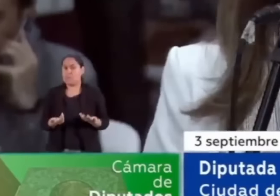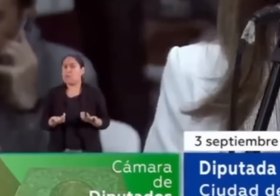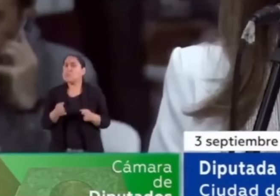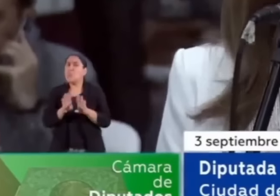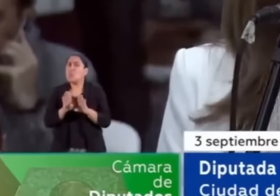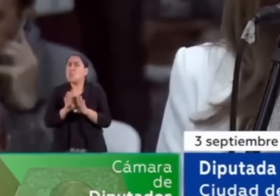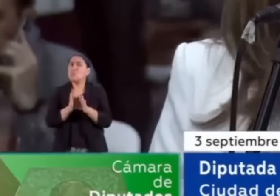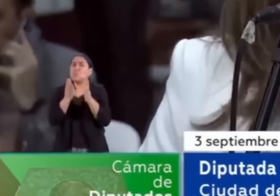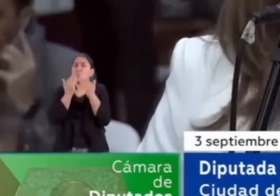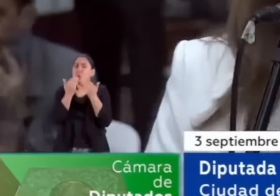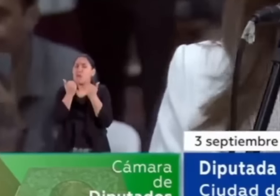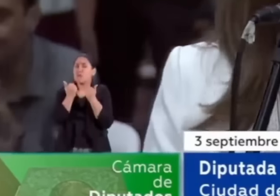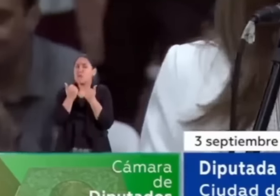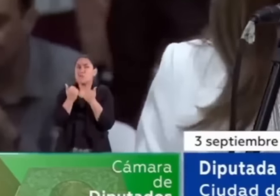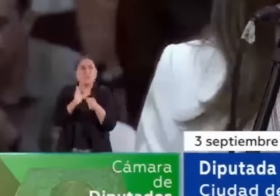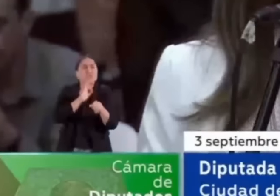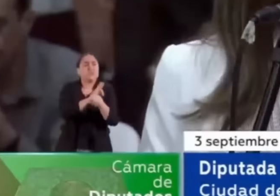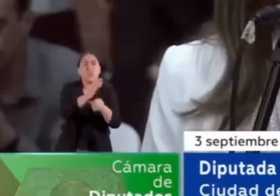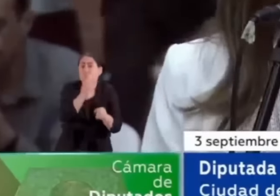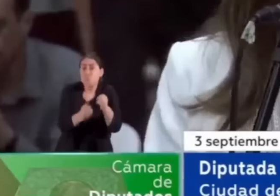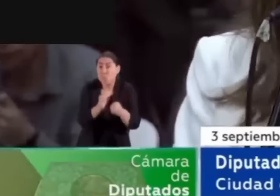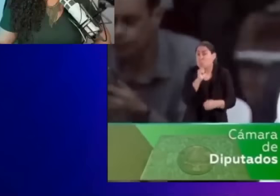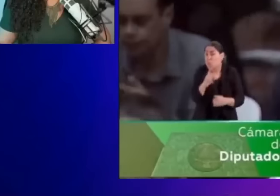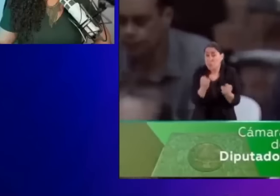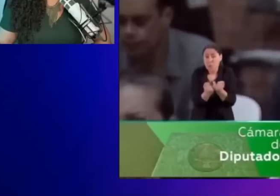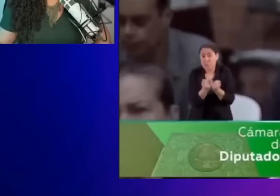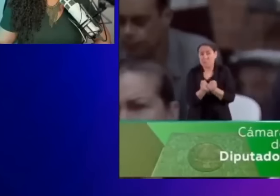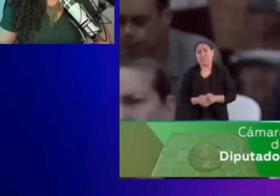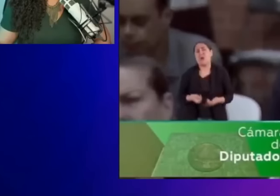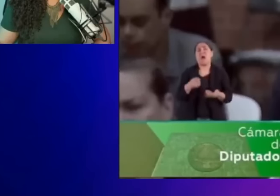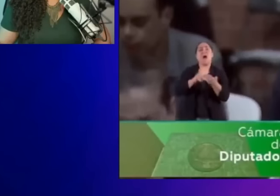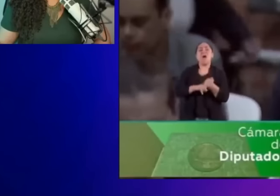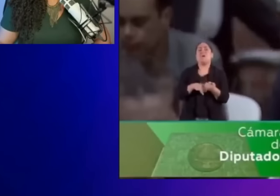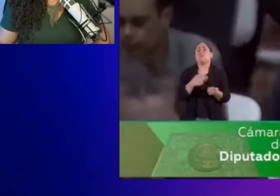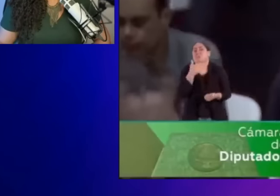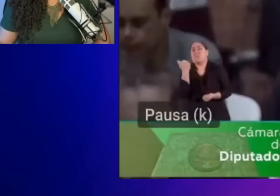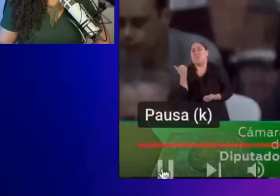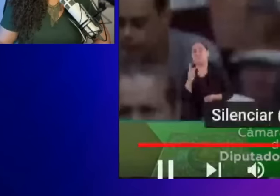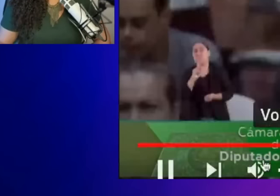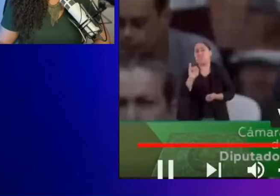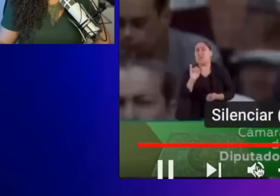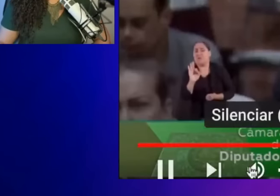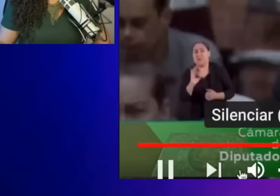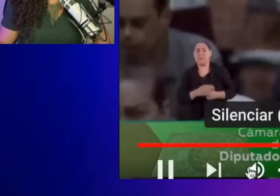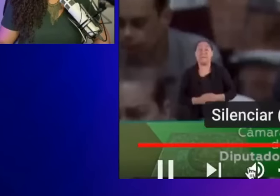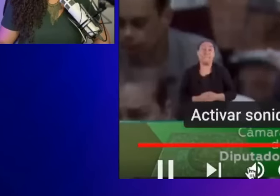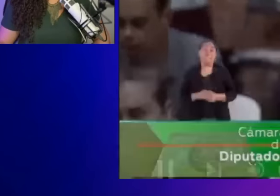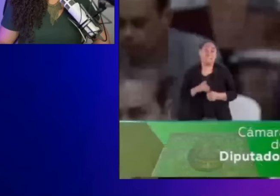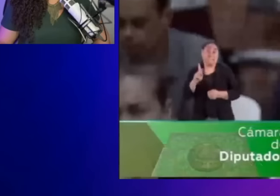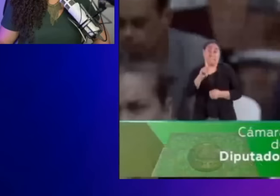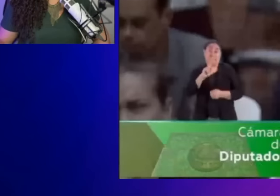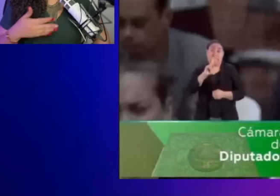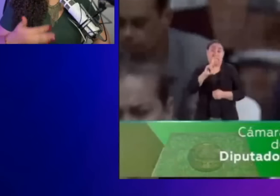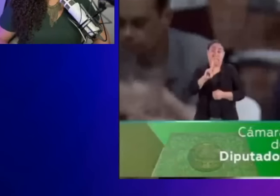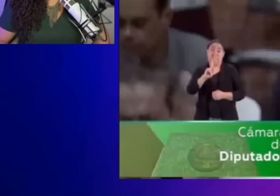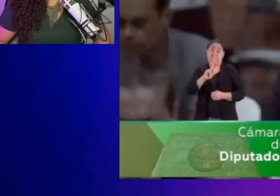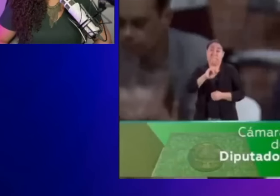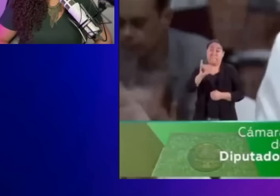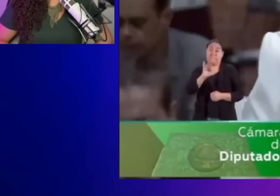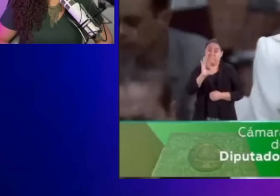a la justicia, no hay Poder Judicial. Miren, quiero reconocer que Margarita Zavala